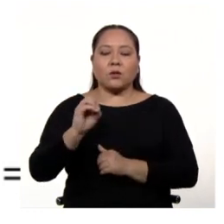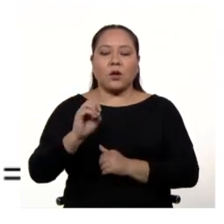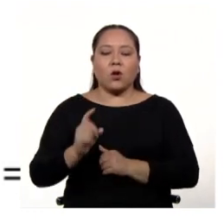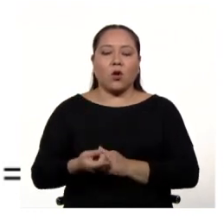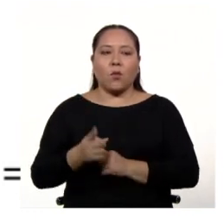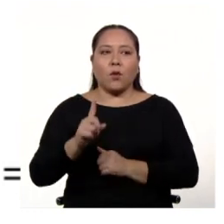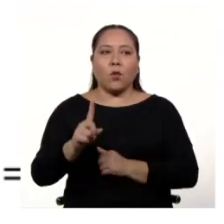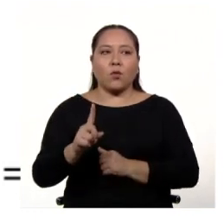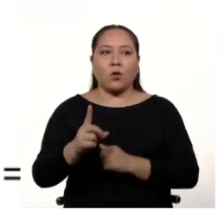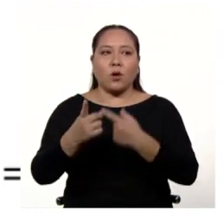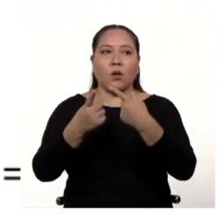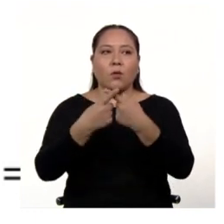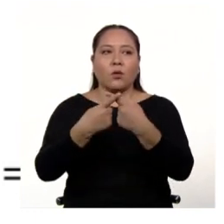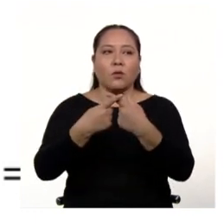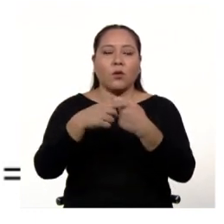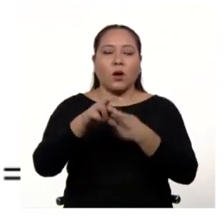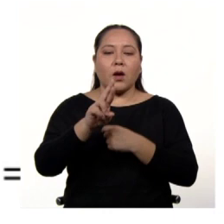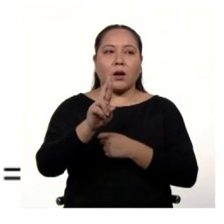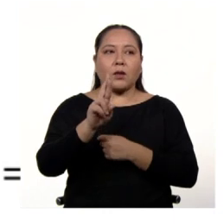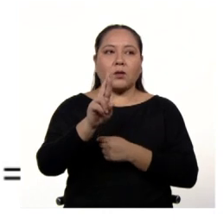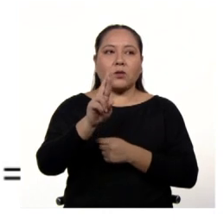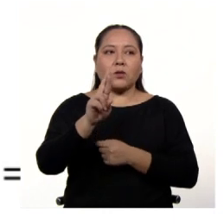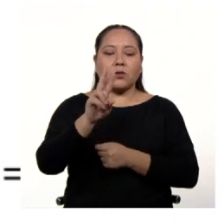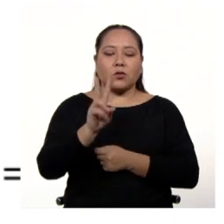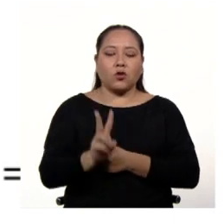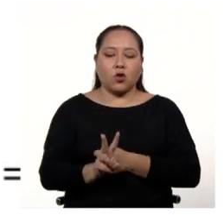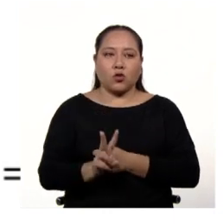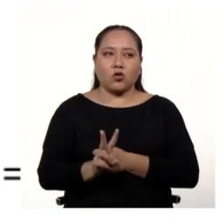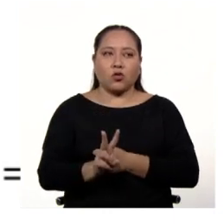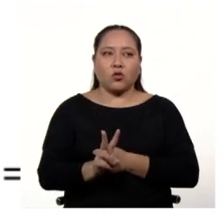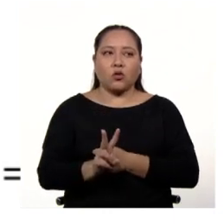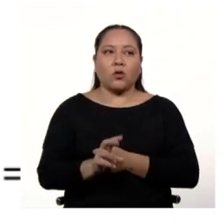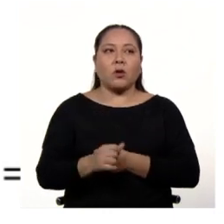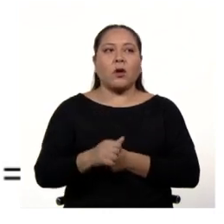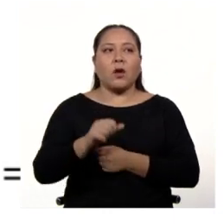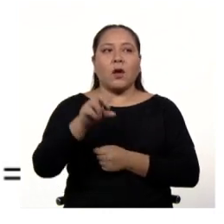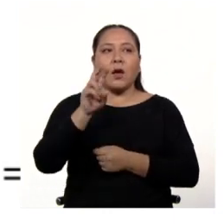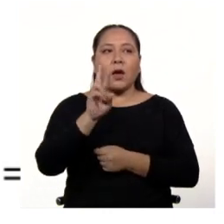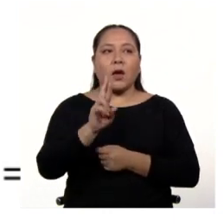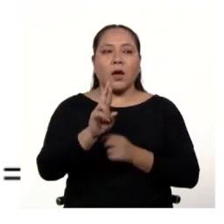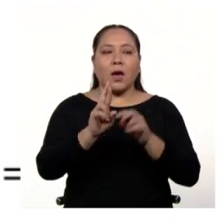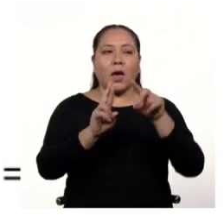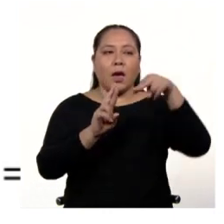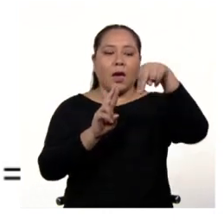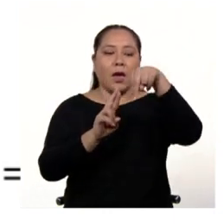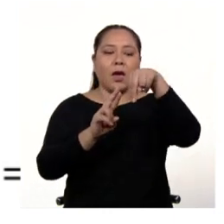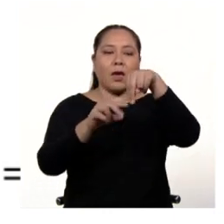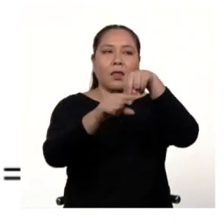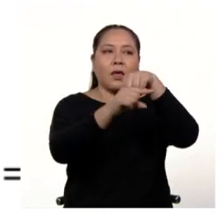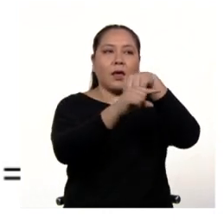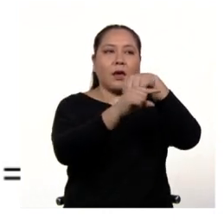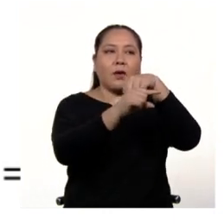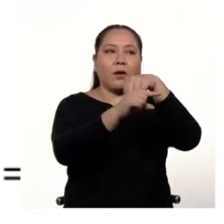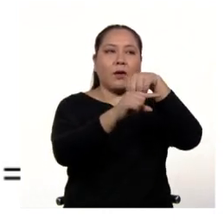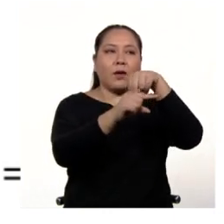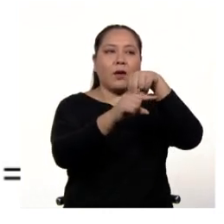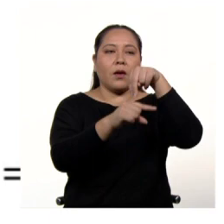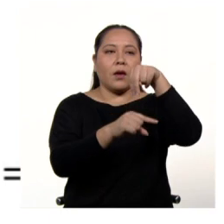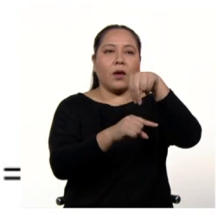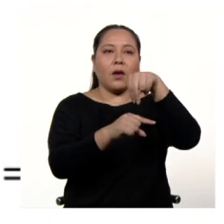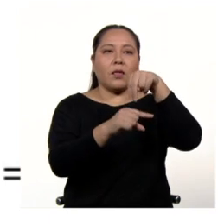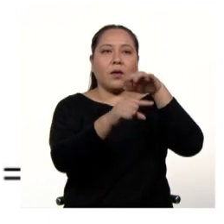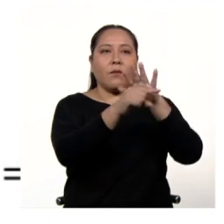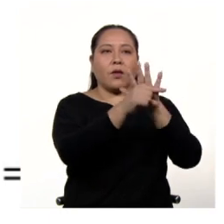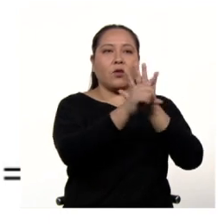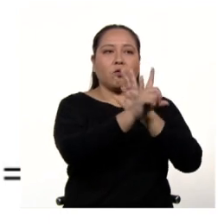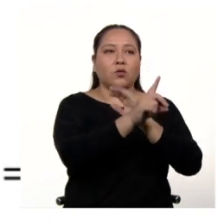0,1, que multiplica a la razón, que es 2, elevada al número de término, que es 15